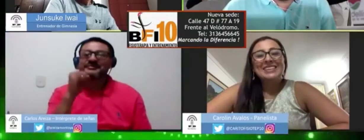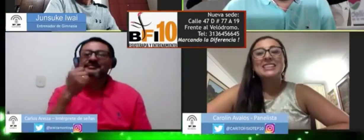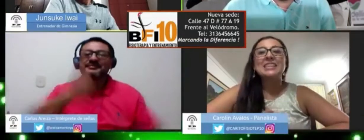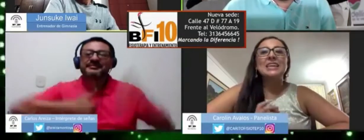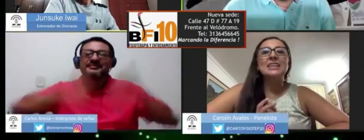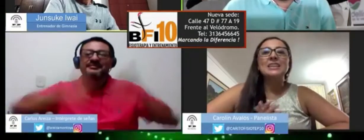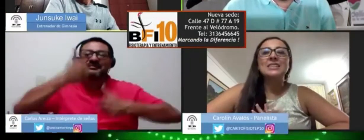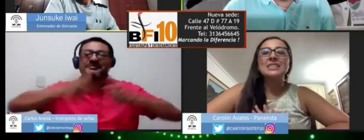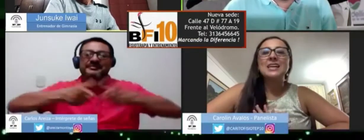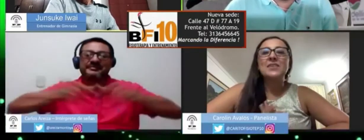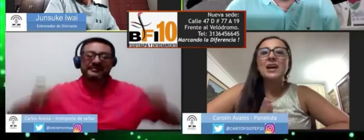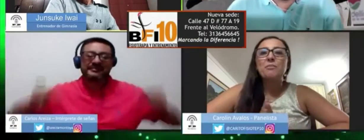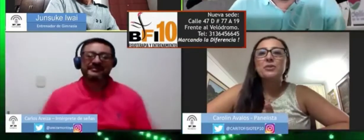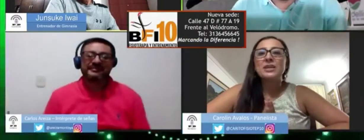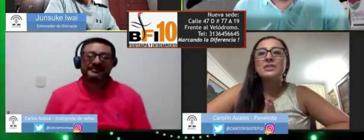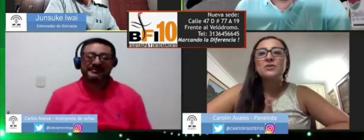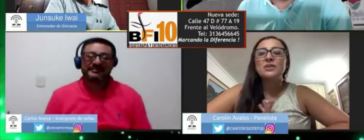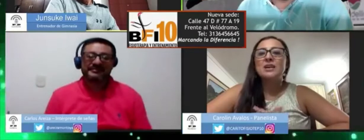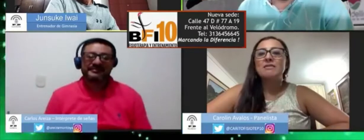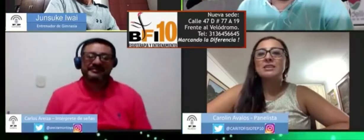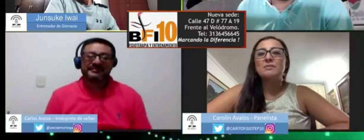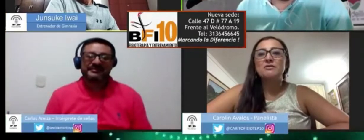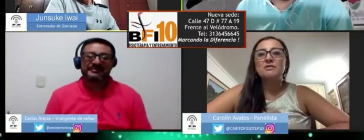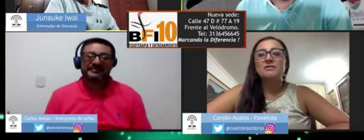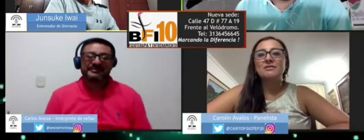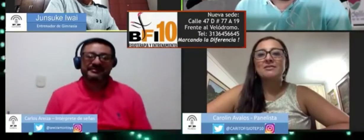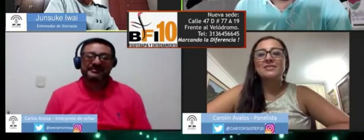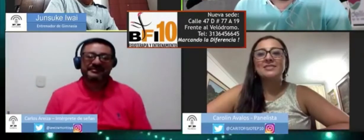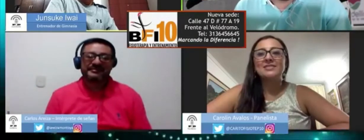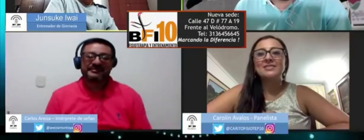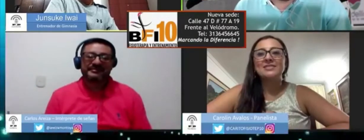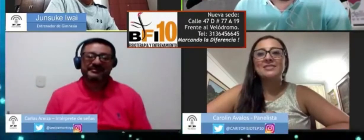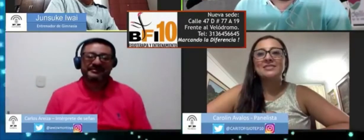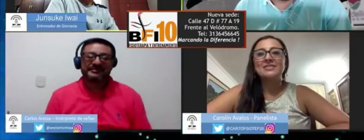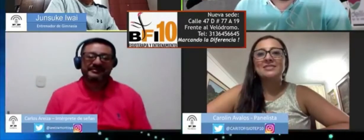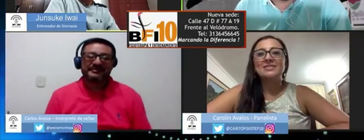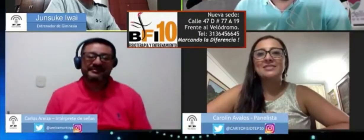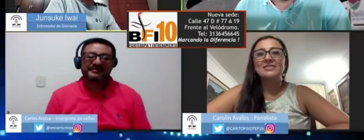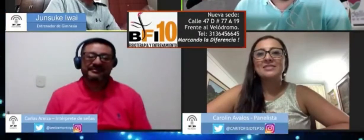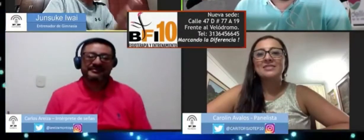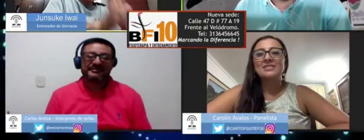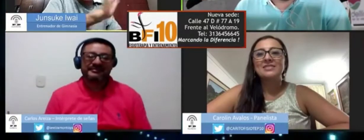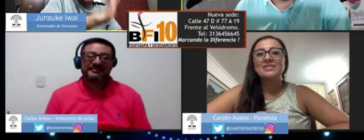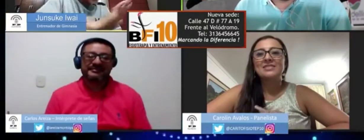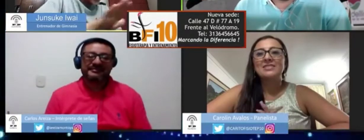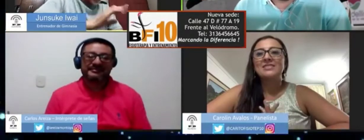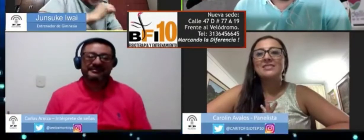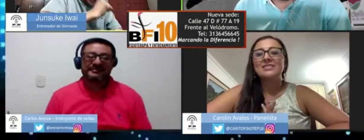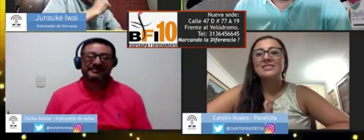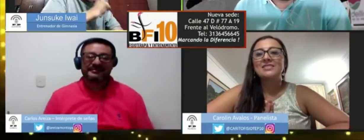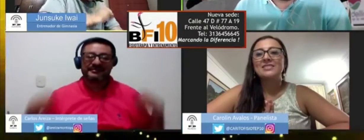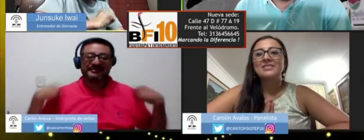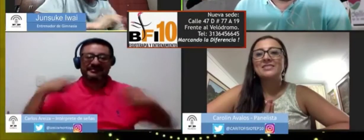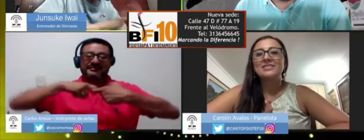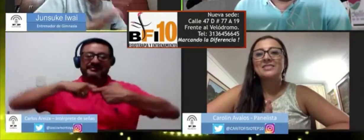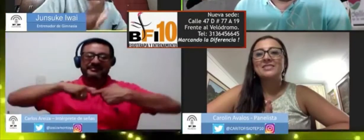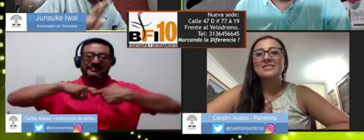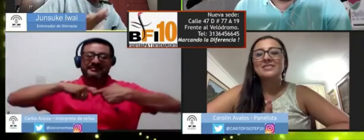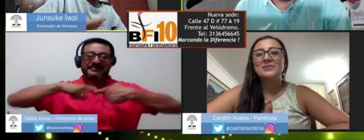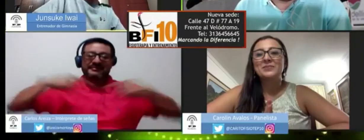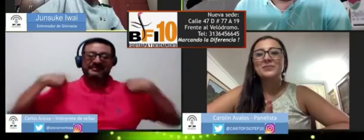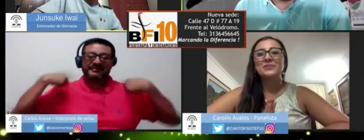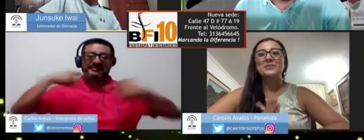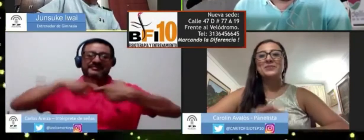Que sí, en la casa se habla japonés o se habla español. Mi casa es español, totalmente